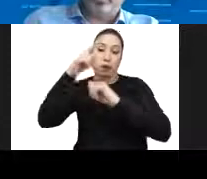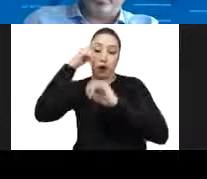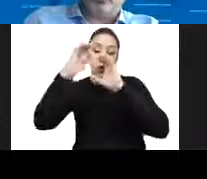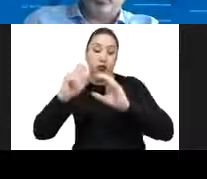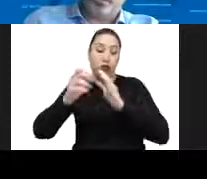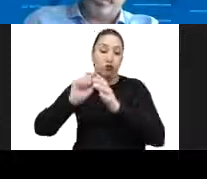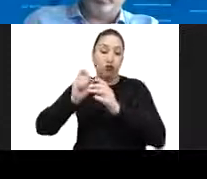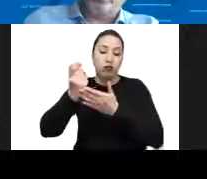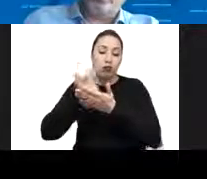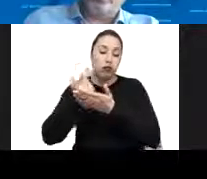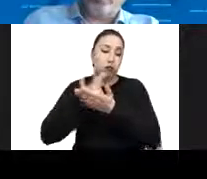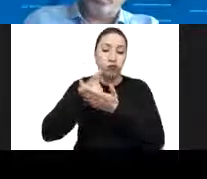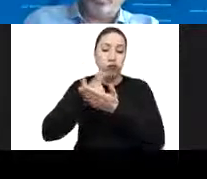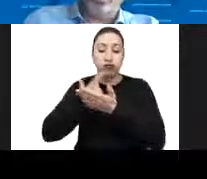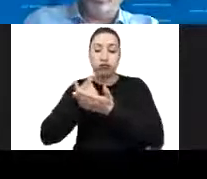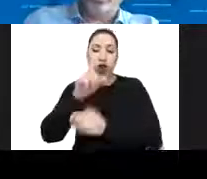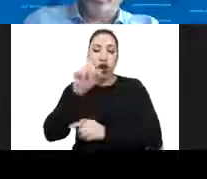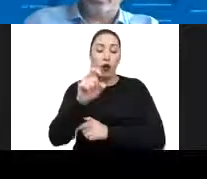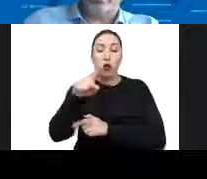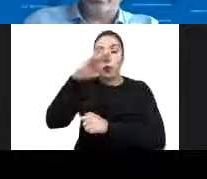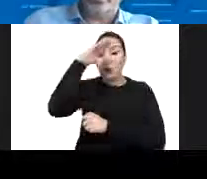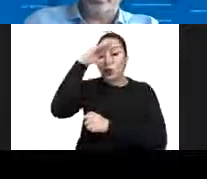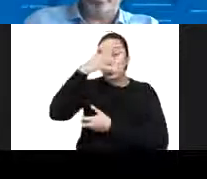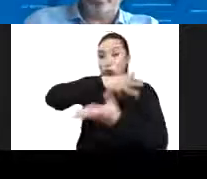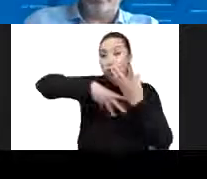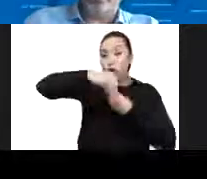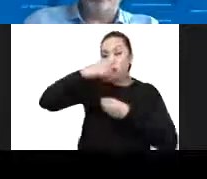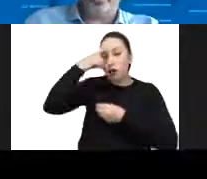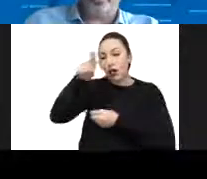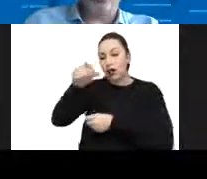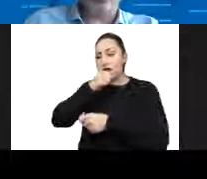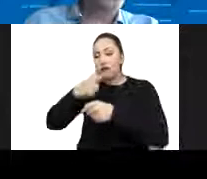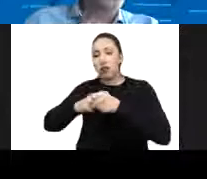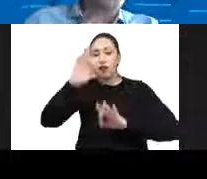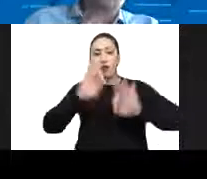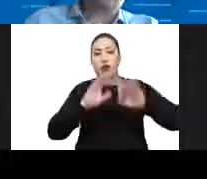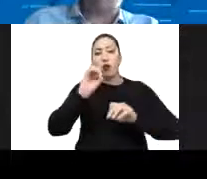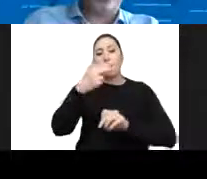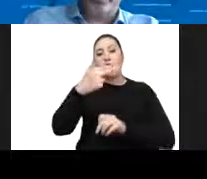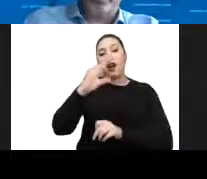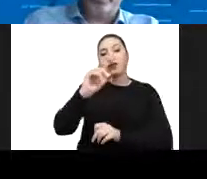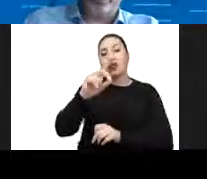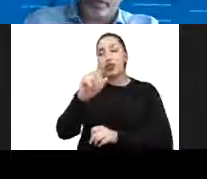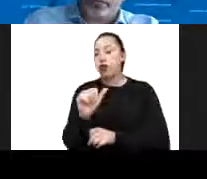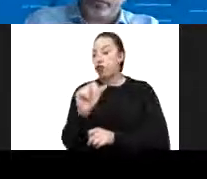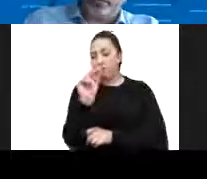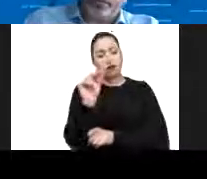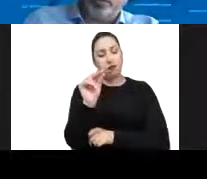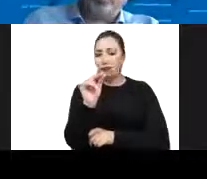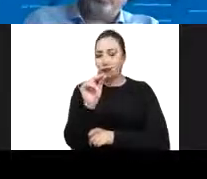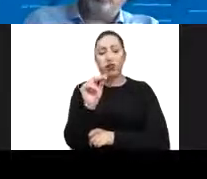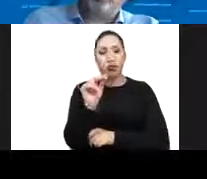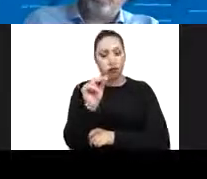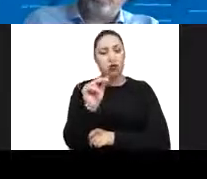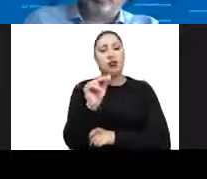toda la recaudación, digamos, va a la Secretaría de Finanzas o de Hacienda, sino que permite que se vuelvan